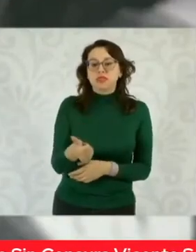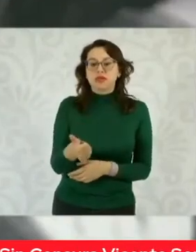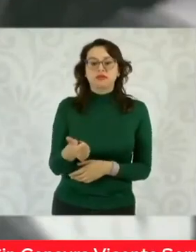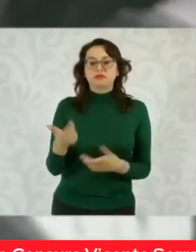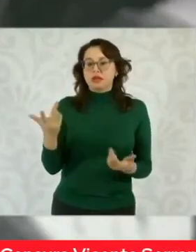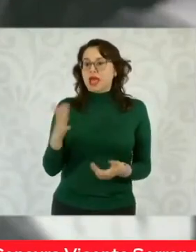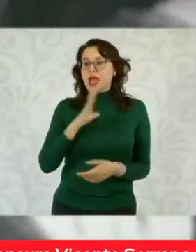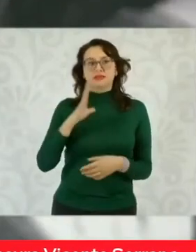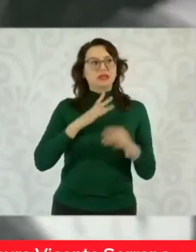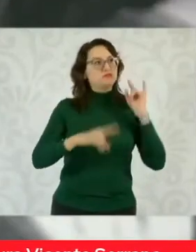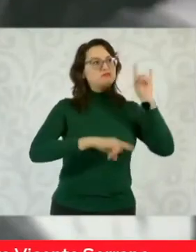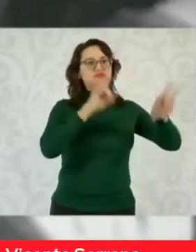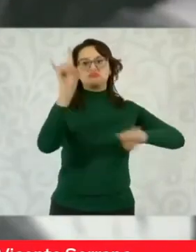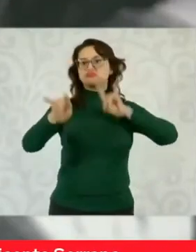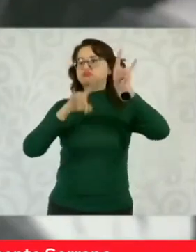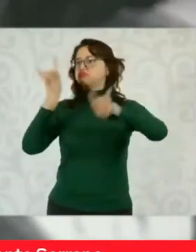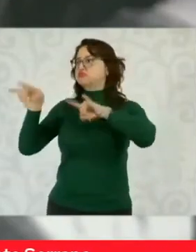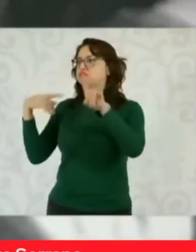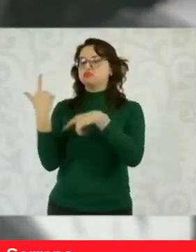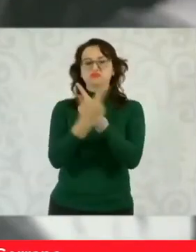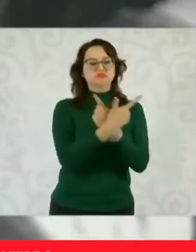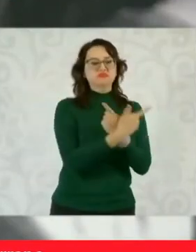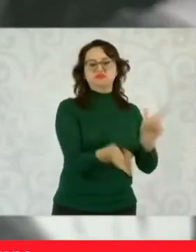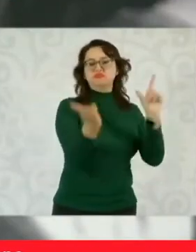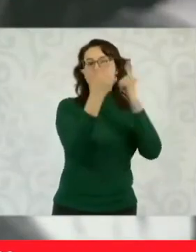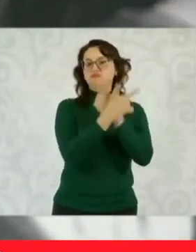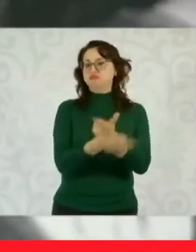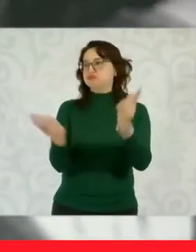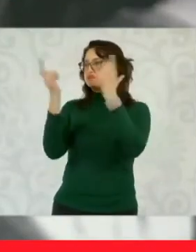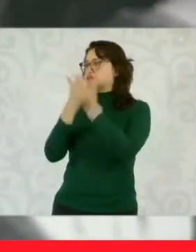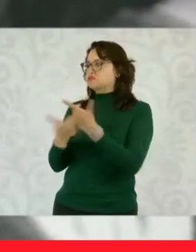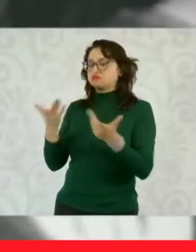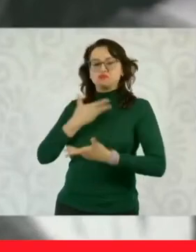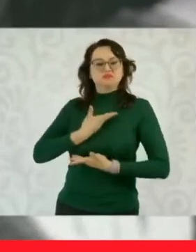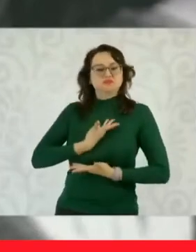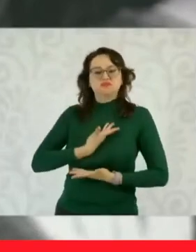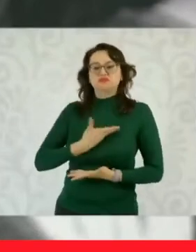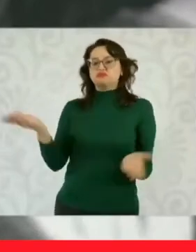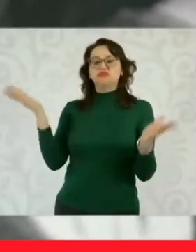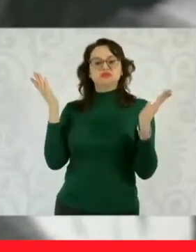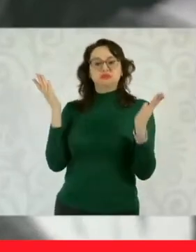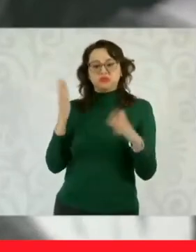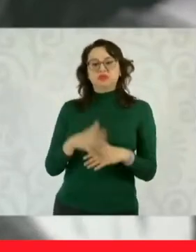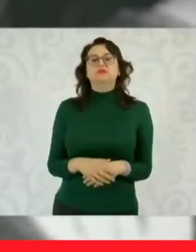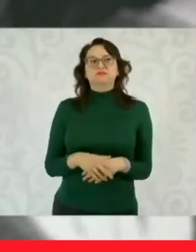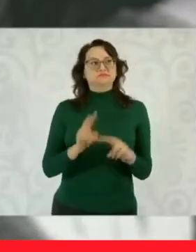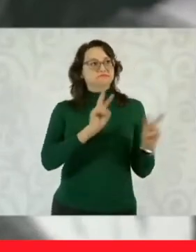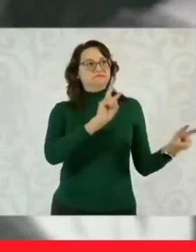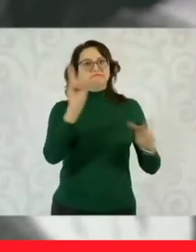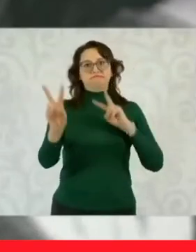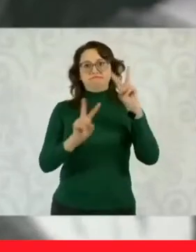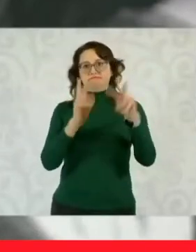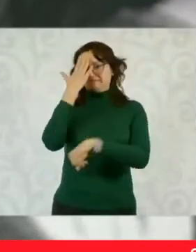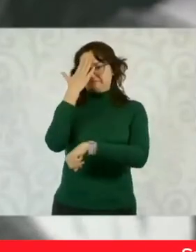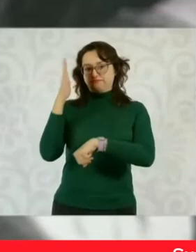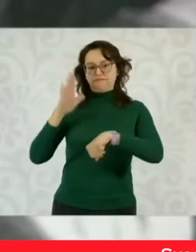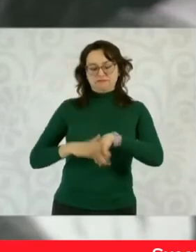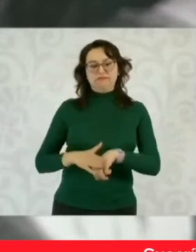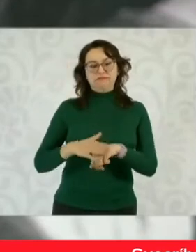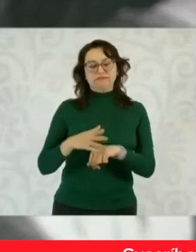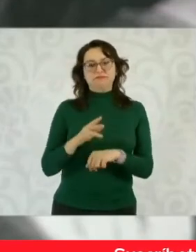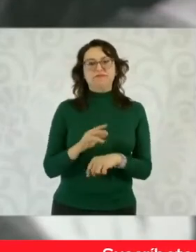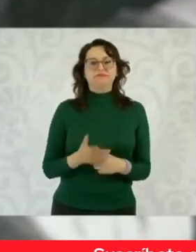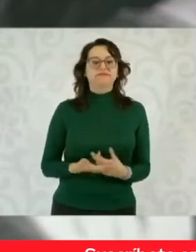carteles, folletos, murales, volantes, eventos culturales, discos, dejando una huella gráfica importante en la izquierda de